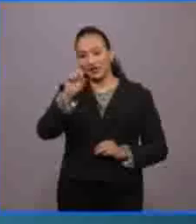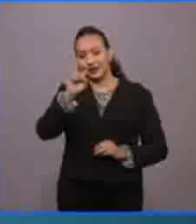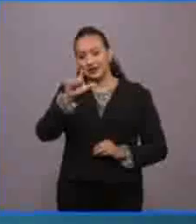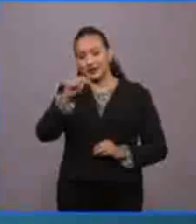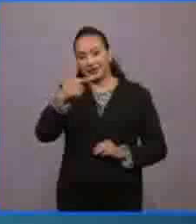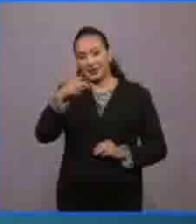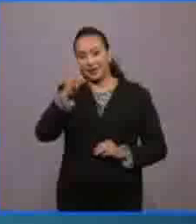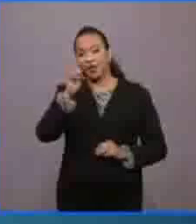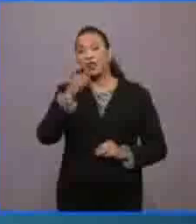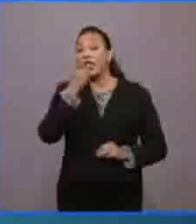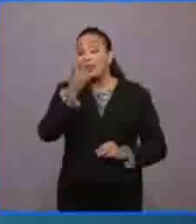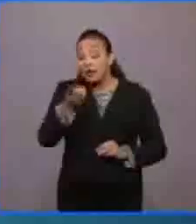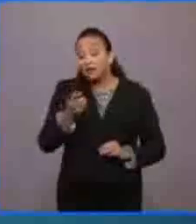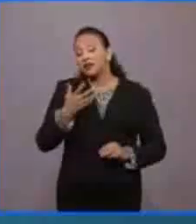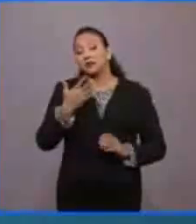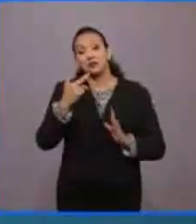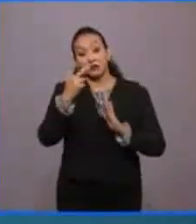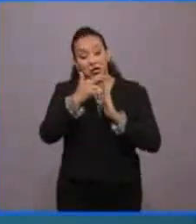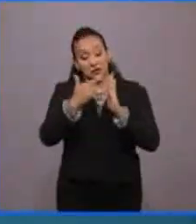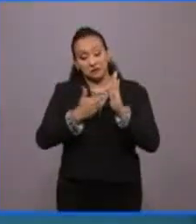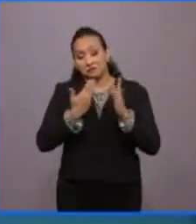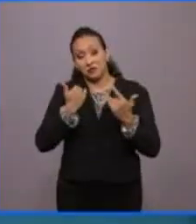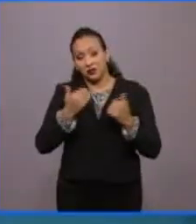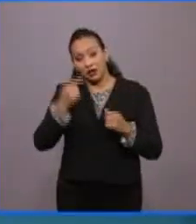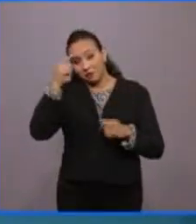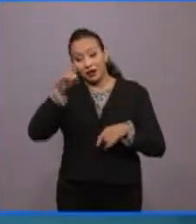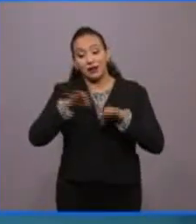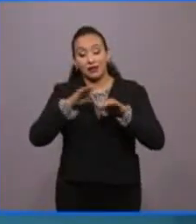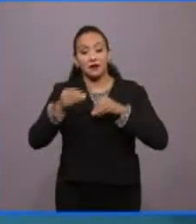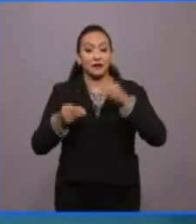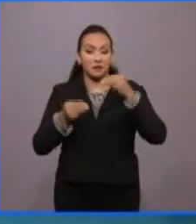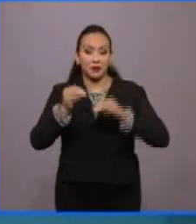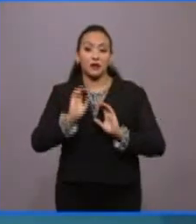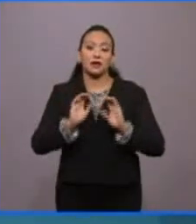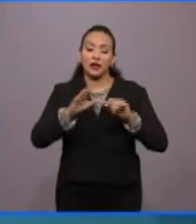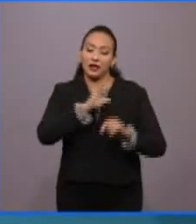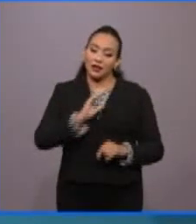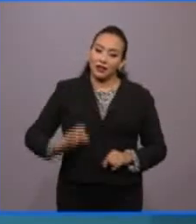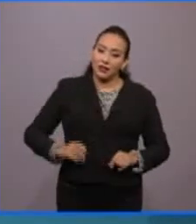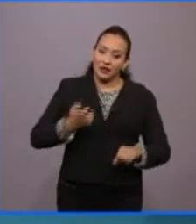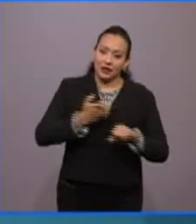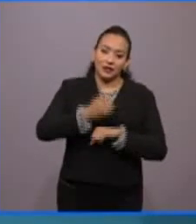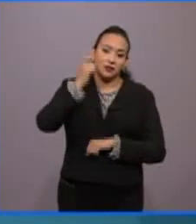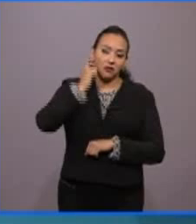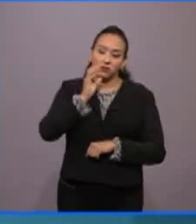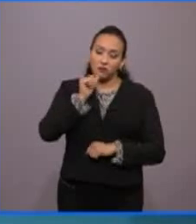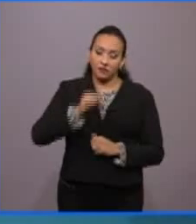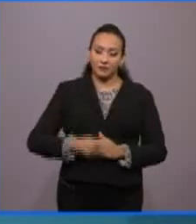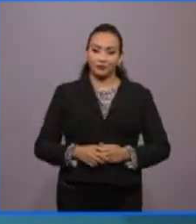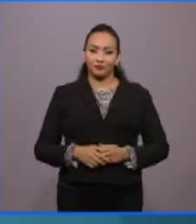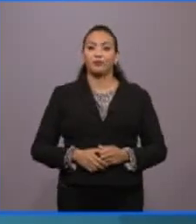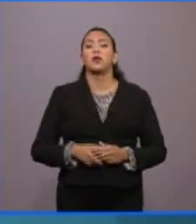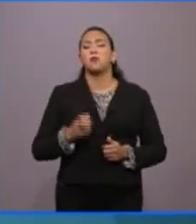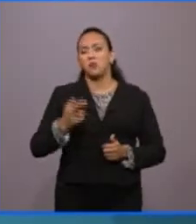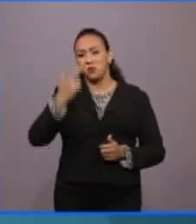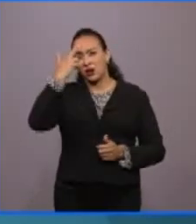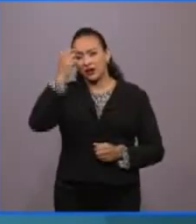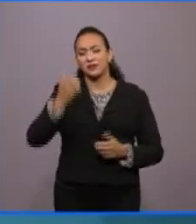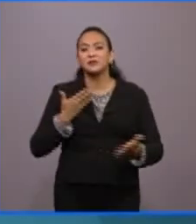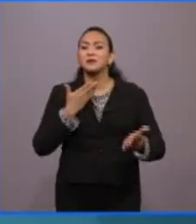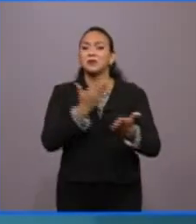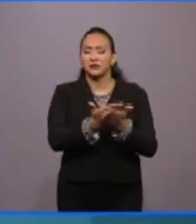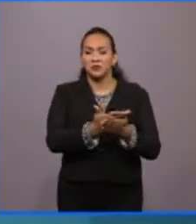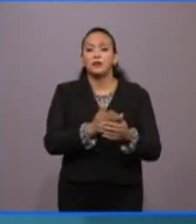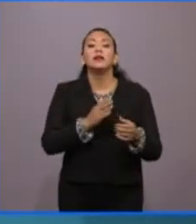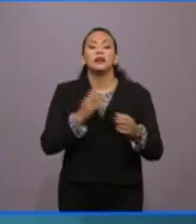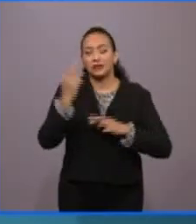los requisitos previstos en la ley para desempeñar el cargo de magistrado electoral en el estado de Guerrero. Por estas razones, se propone